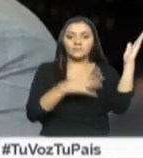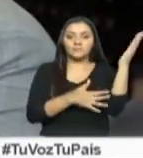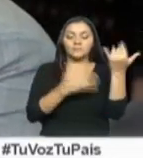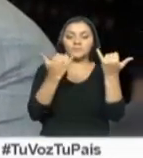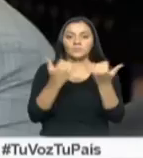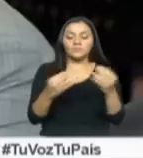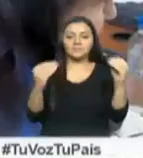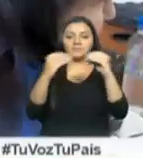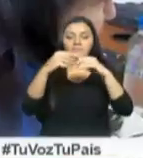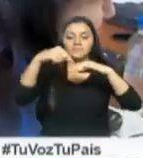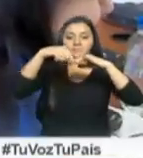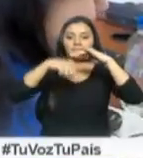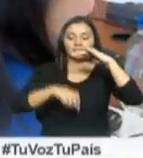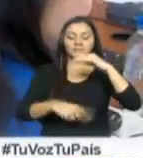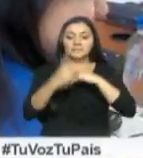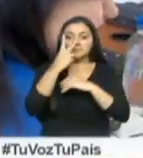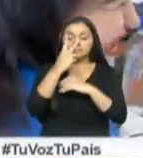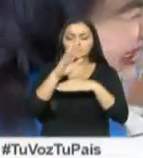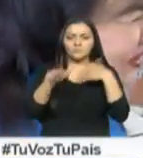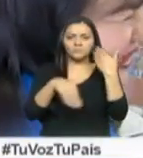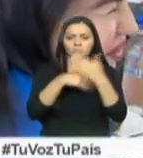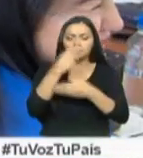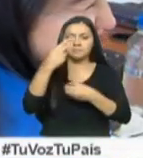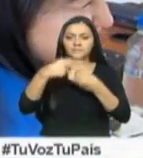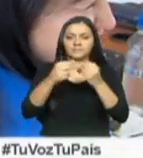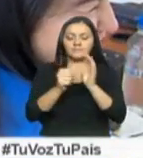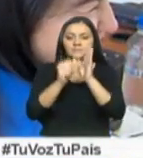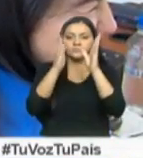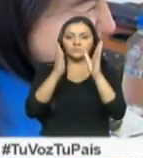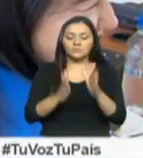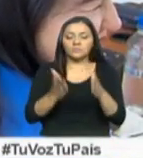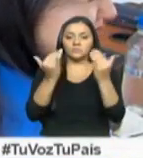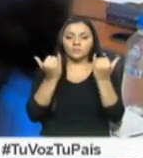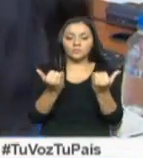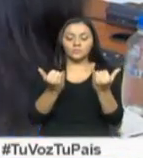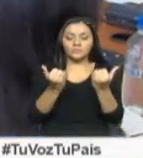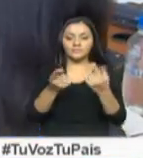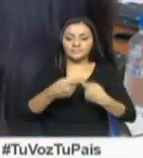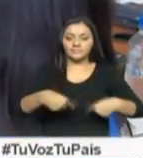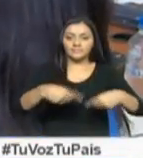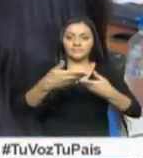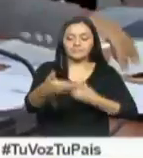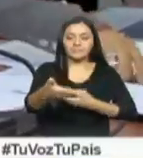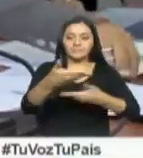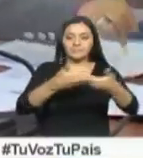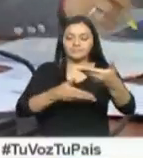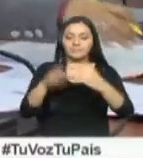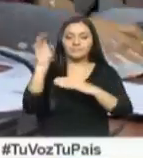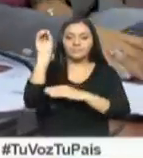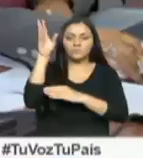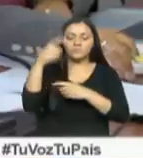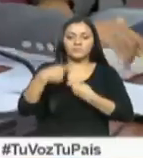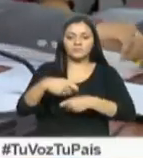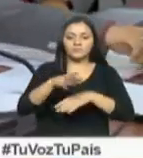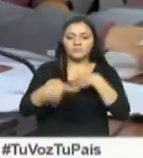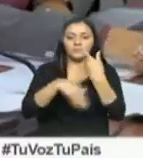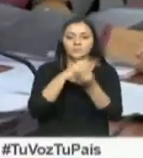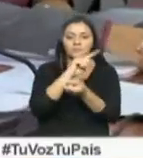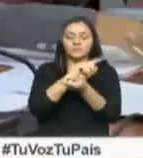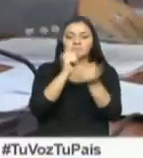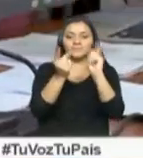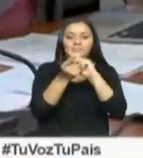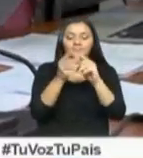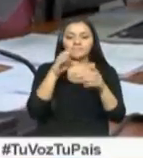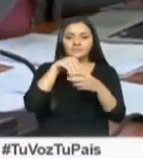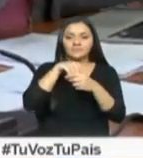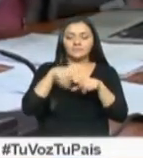para profundizar así la participación ciudadana con mesas itinerantes, comisiones generales, foros, talleres y encuentros en distintas